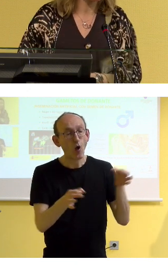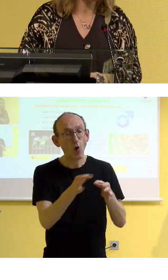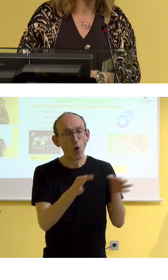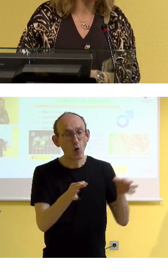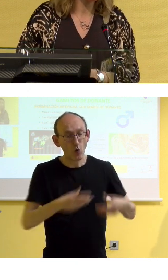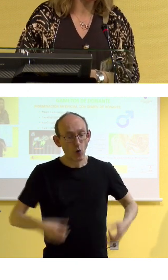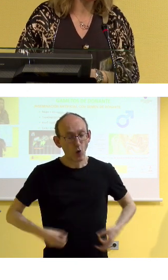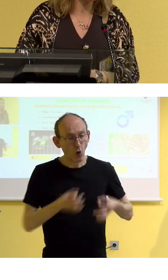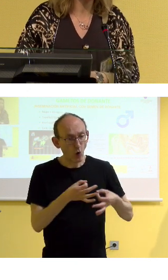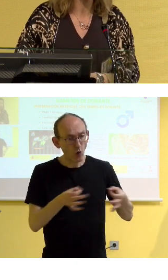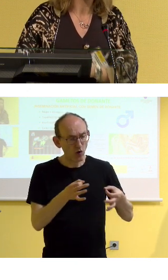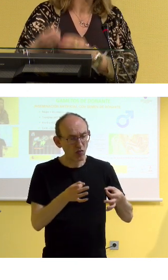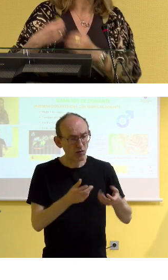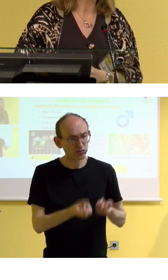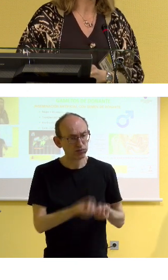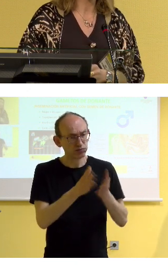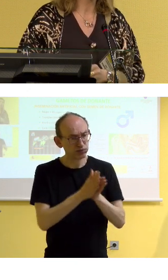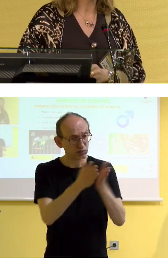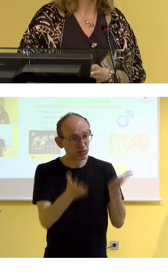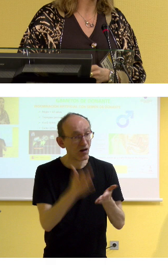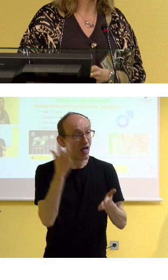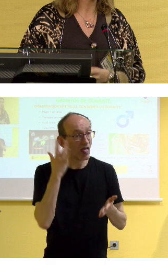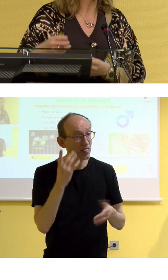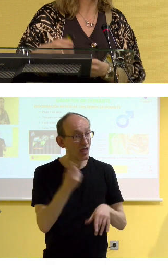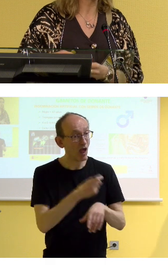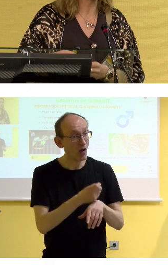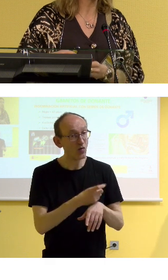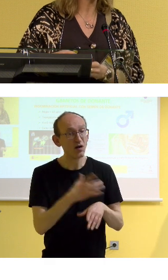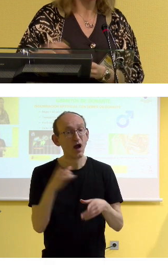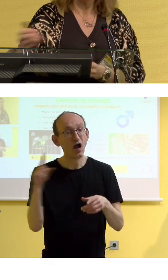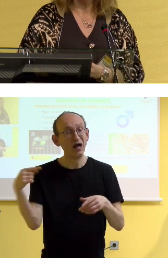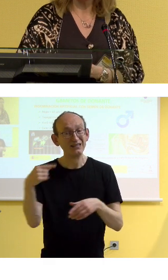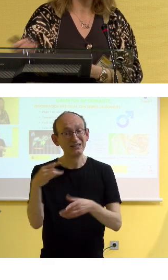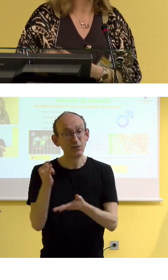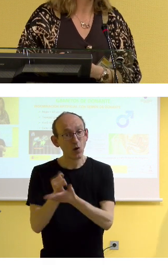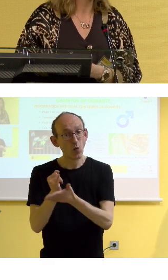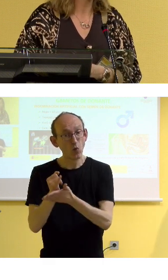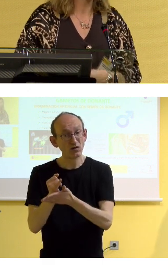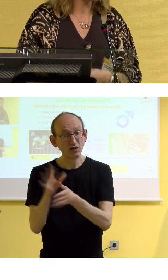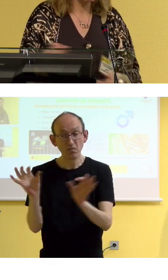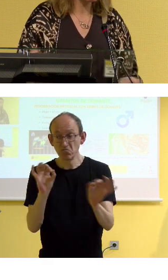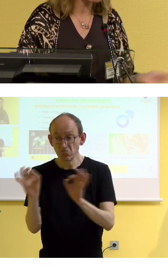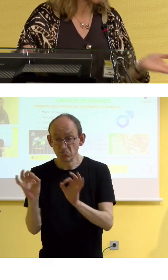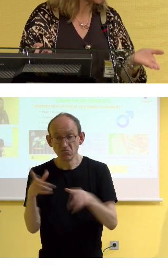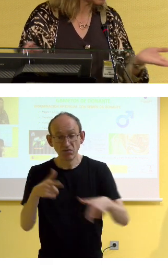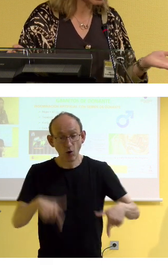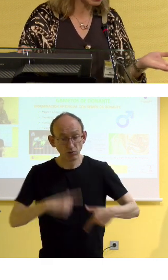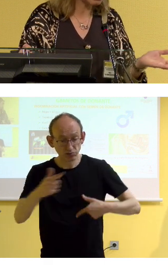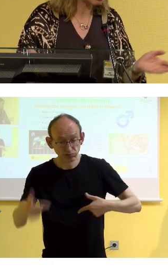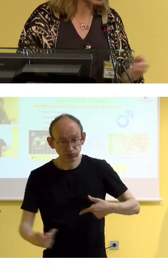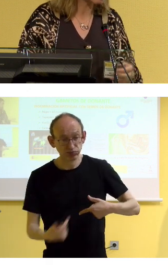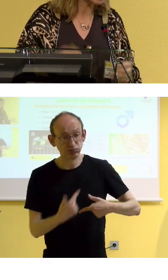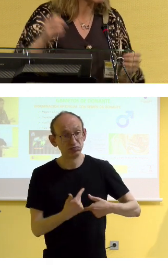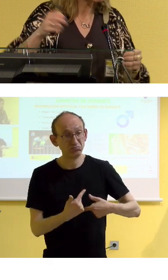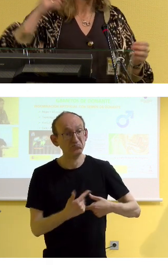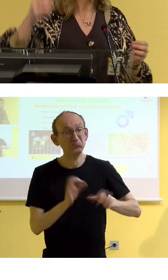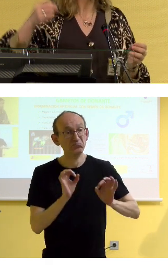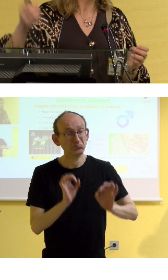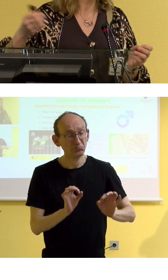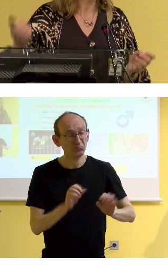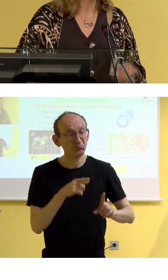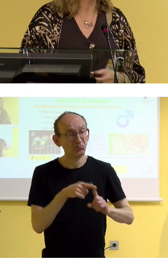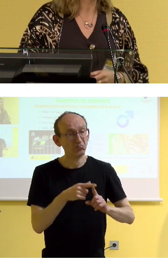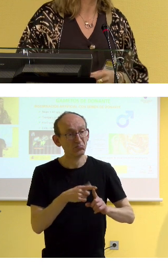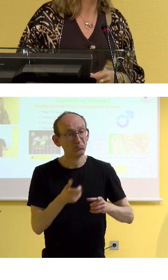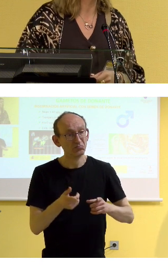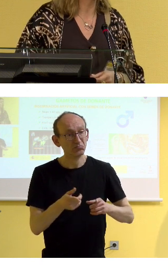hora que sabemos que está ovulando, cogemos la muestra de semen, la preparamos y se la introducimos dentro del útero de manera ambulatoria para que